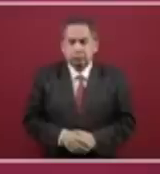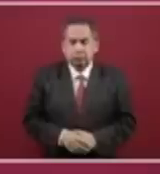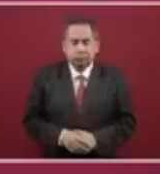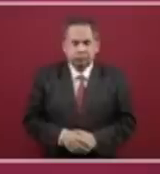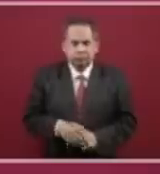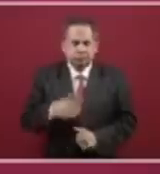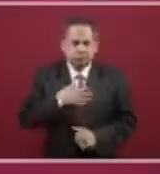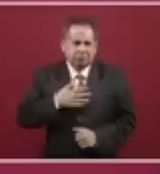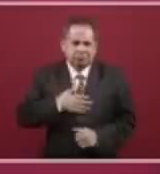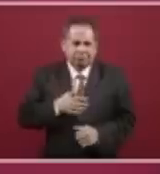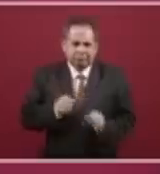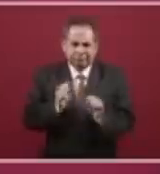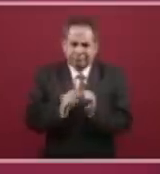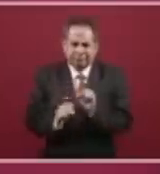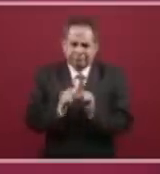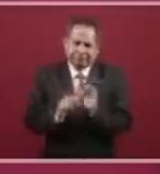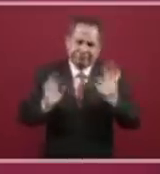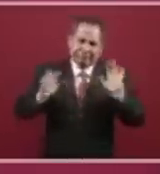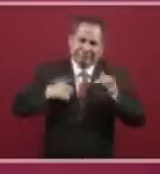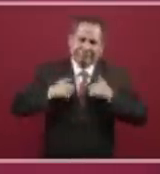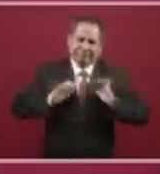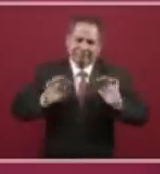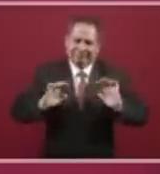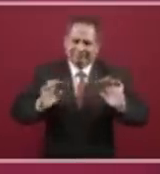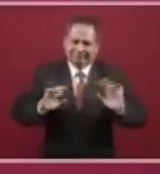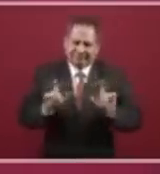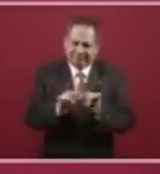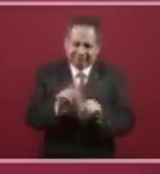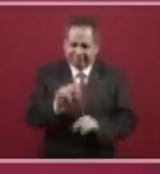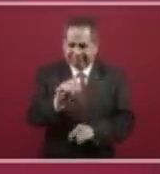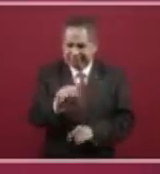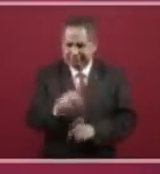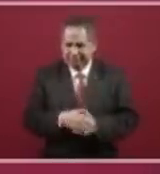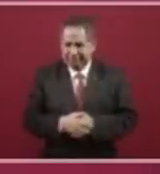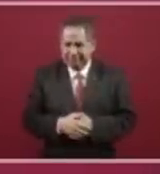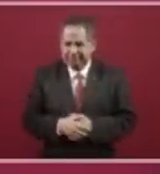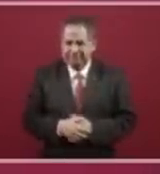sobre ella muchas veces